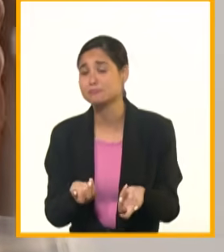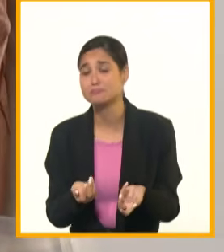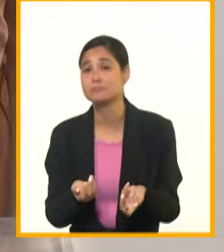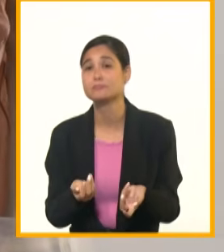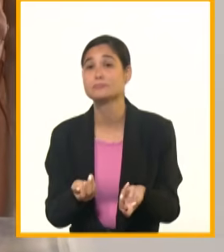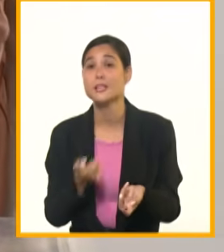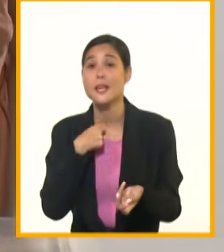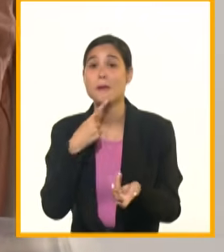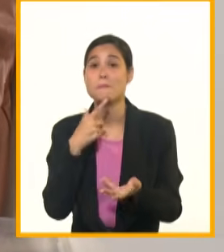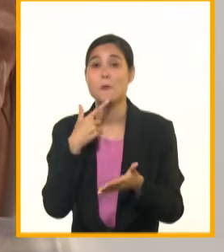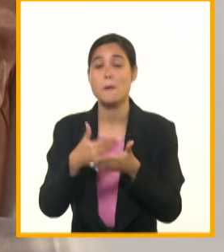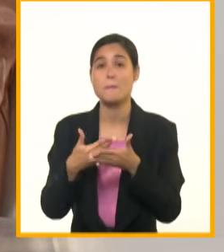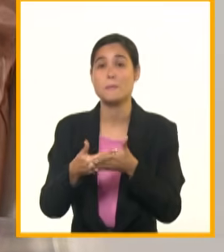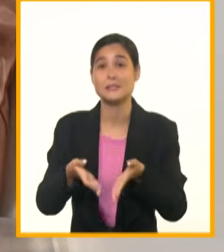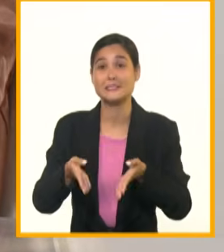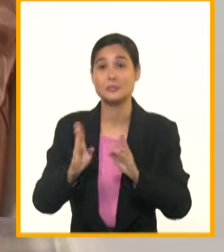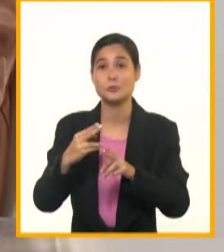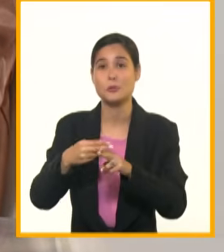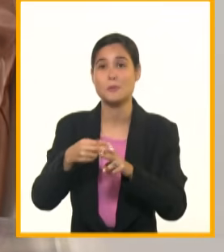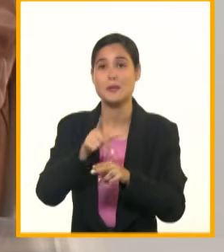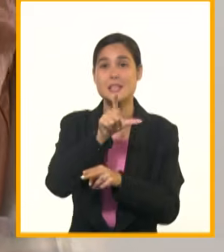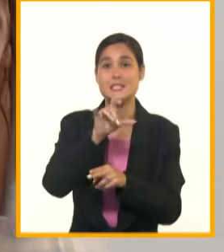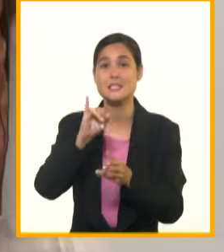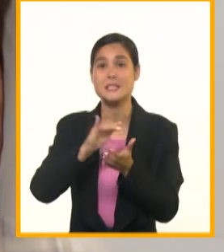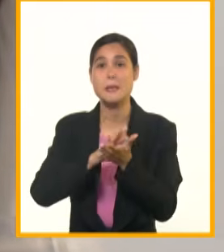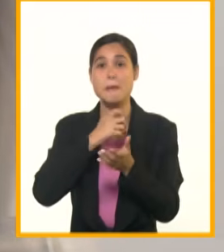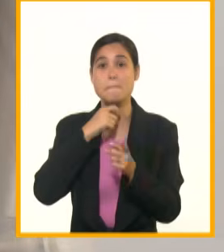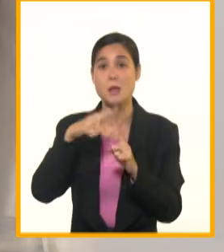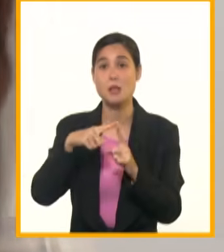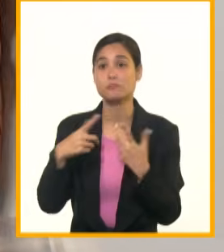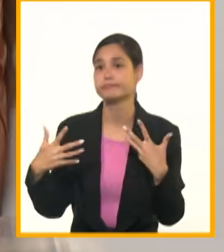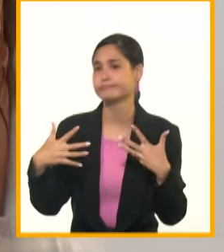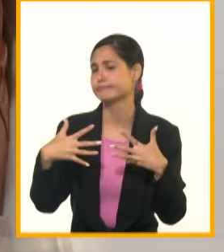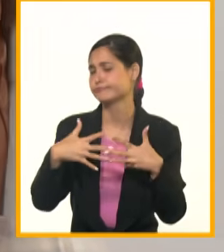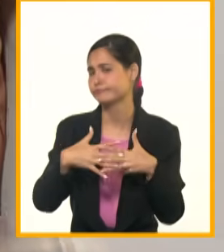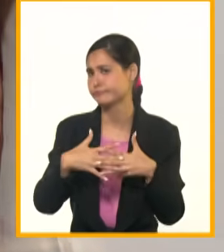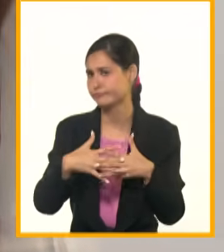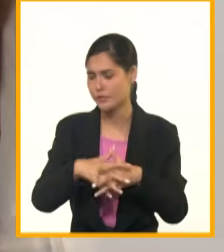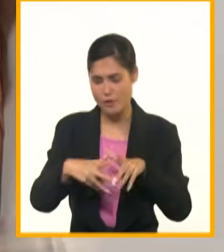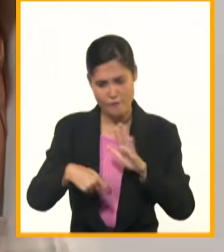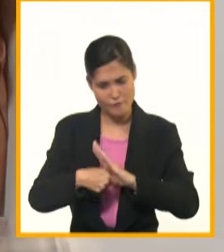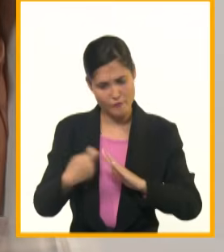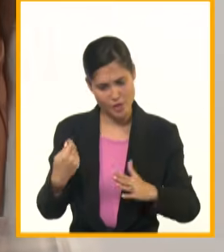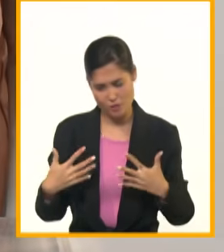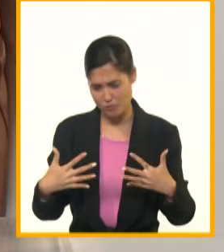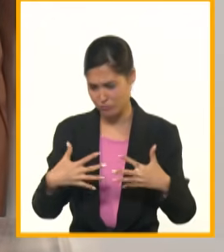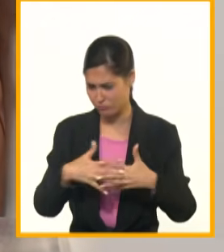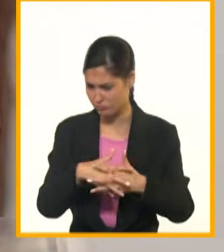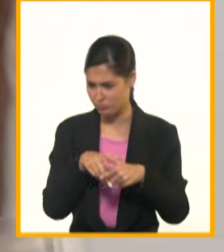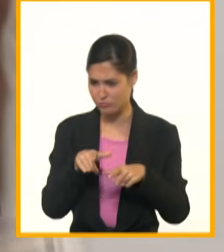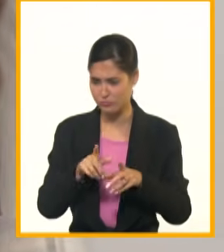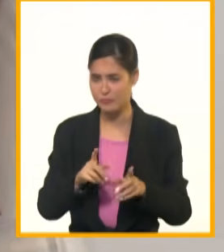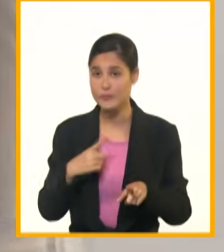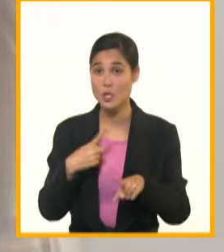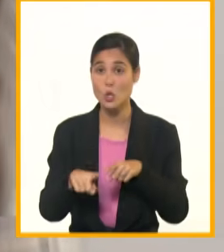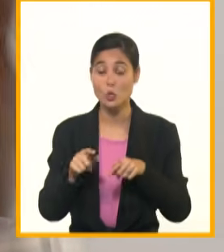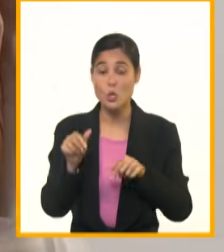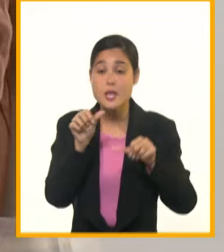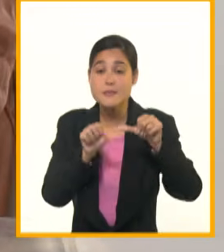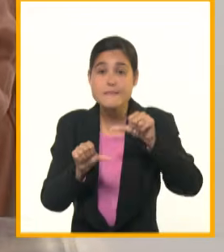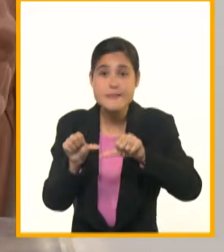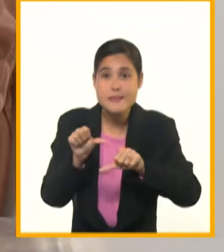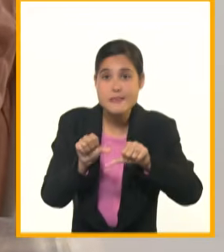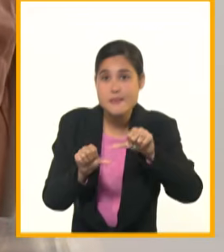ir potenciando también estas industrias. Y bueno, hay otras cosas a menor peso, como algo de la química, tenemos una